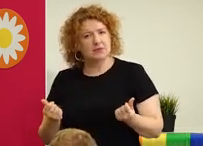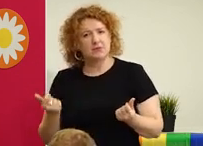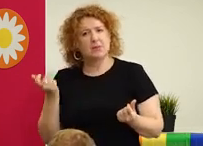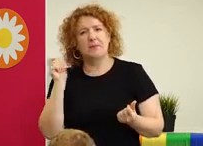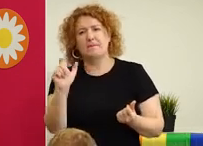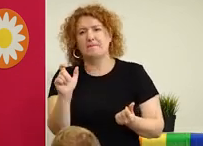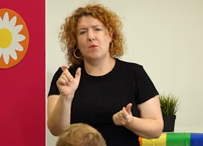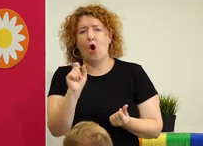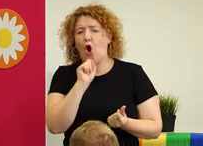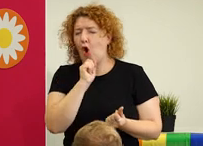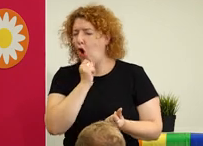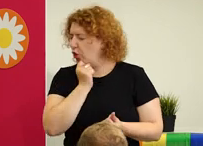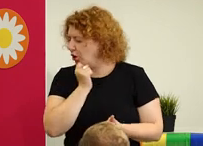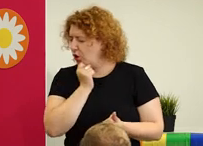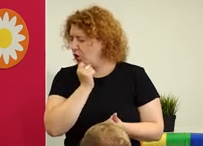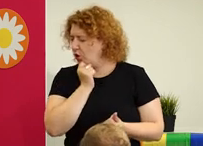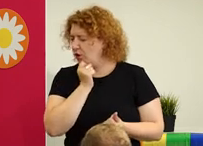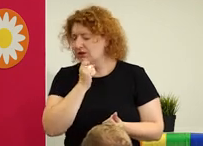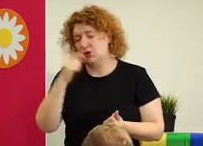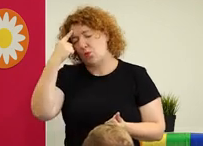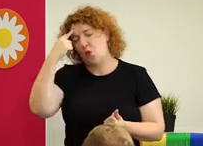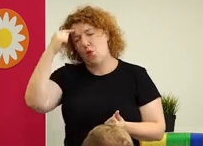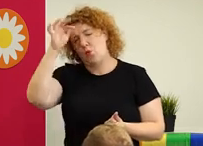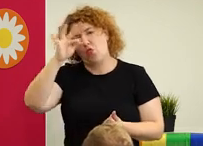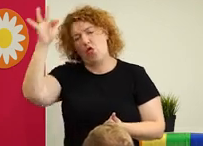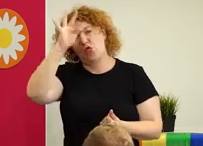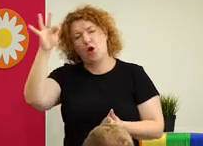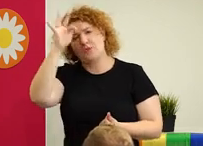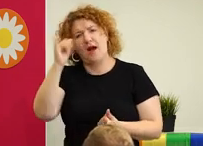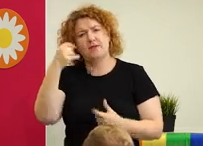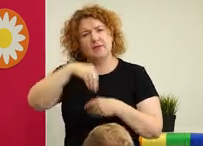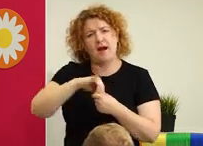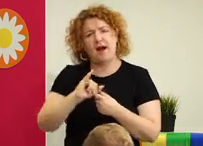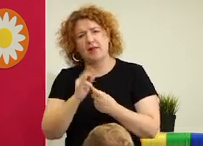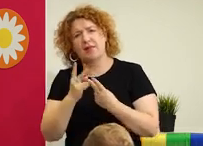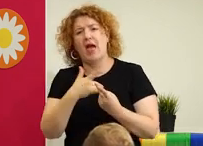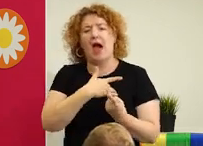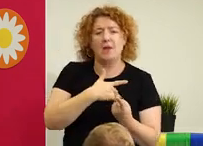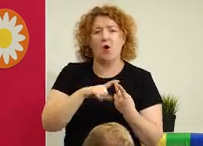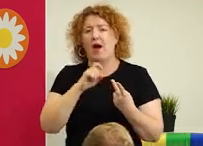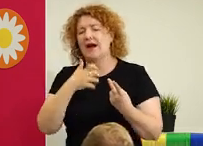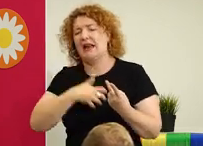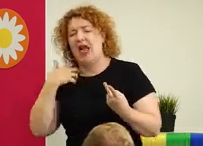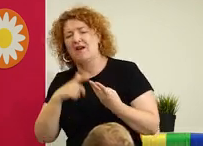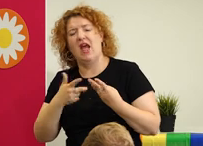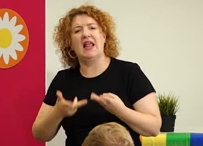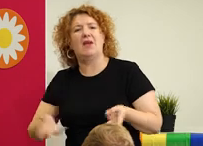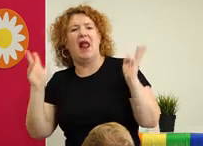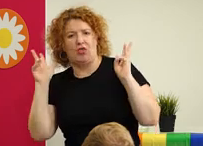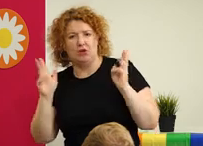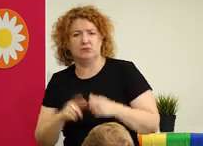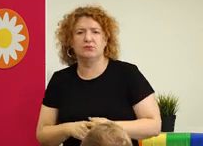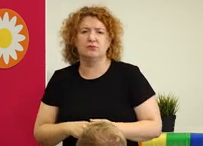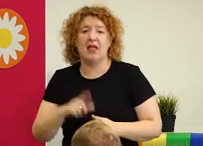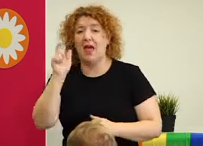revela tu odio. Árabe es una dogma que encierra y enjaula todas las palabras para el amor, la rabia y la liberación.